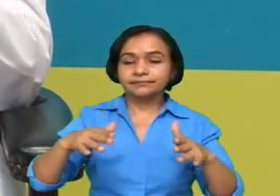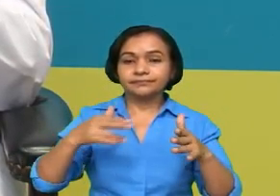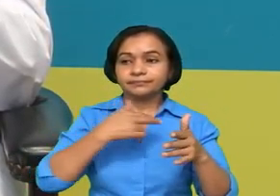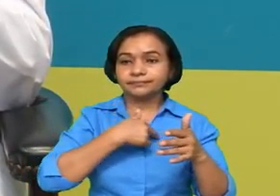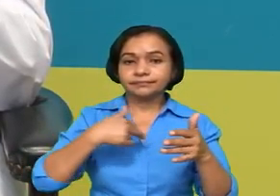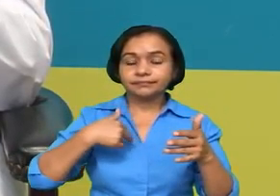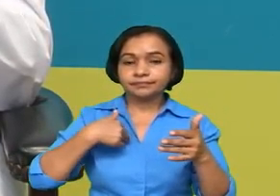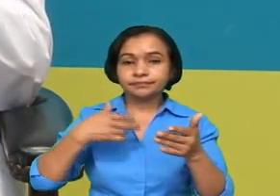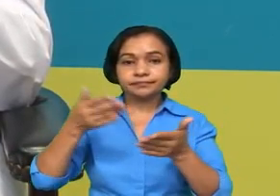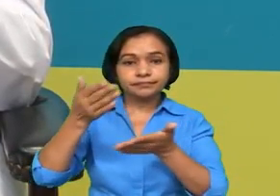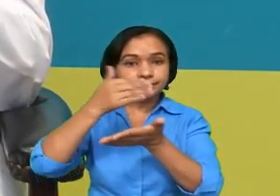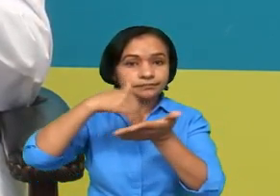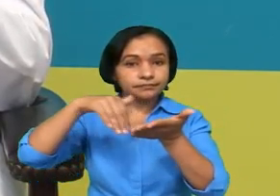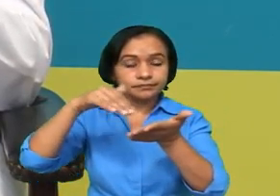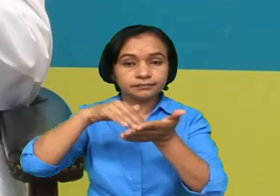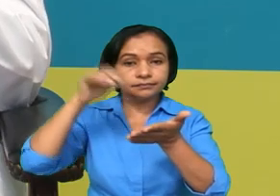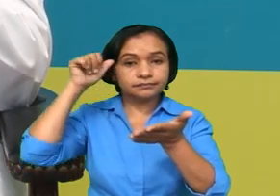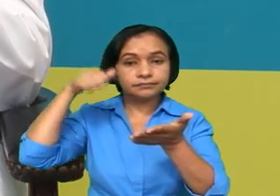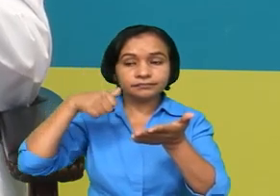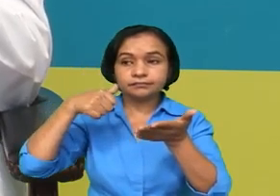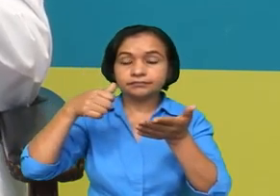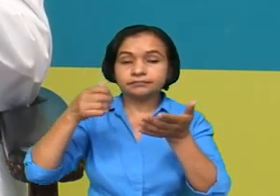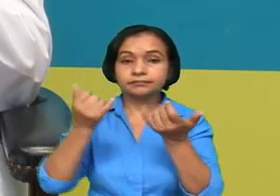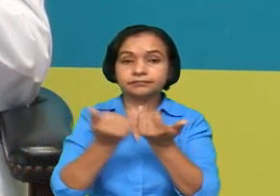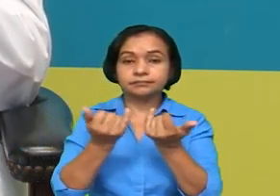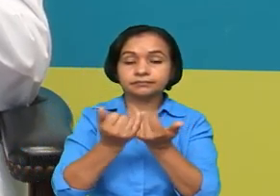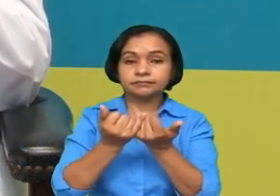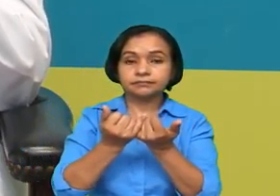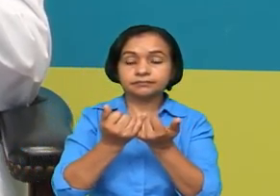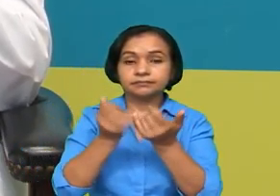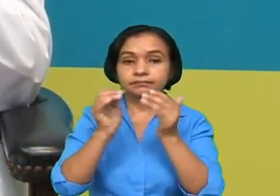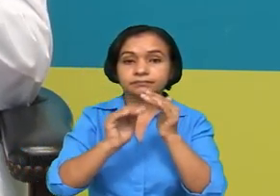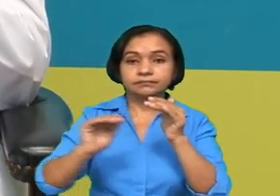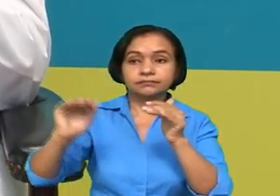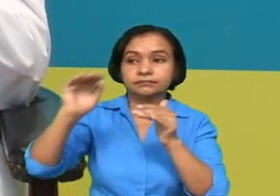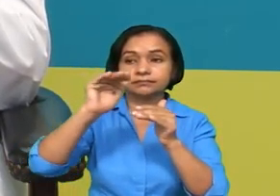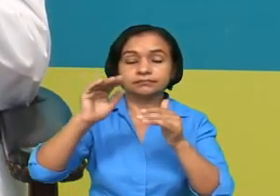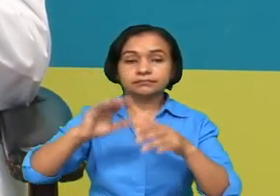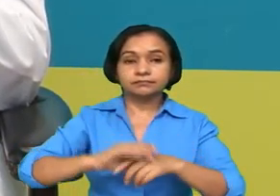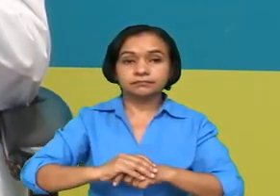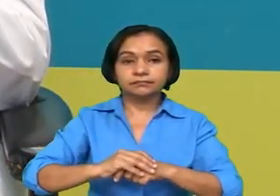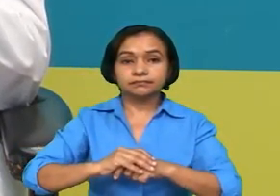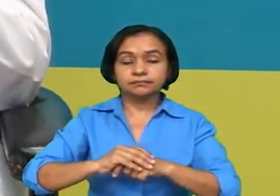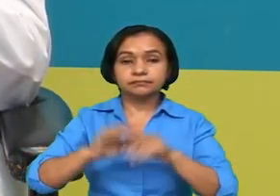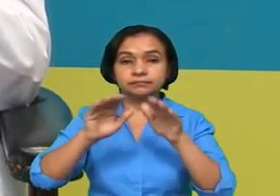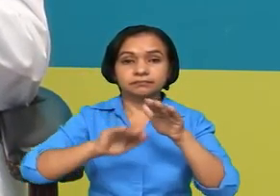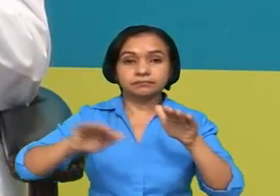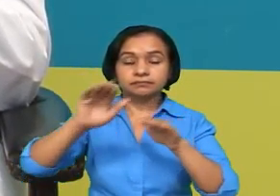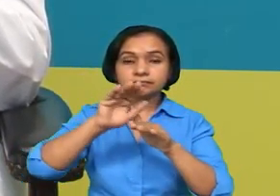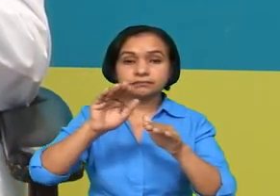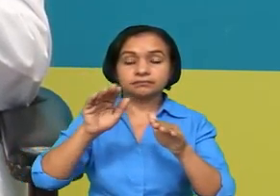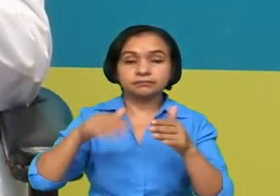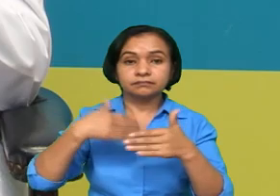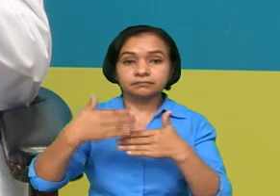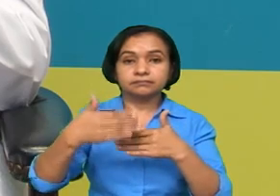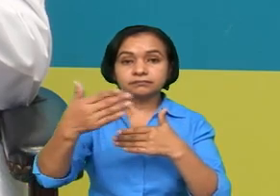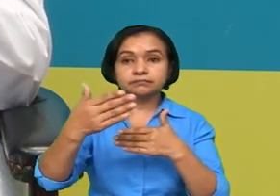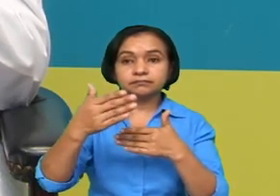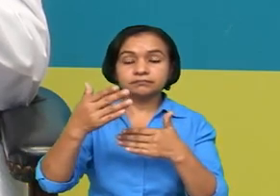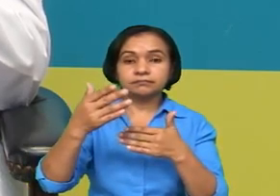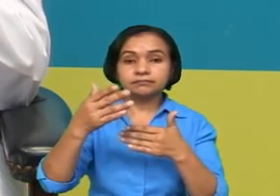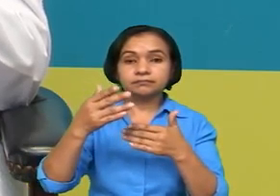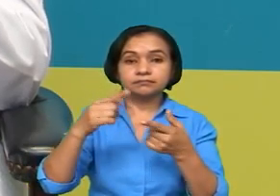presente la infección de vías urinarias superiores, que son las más graves, es por